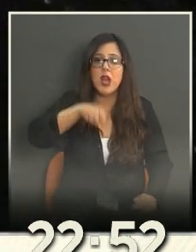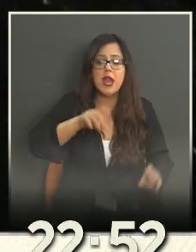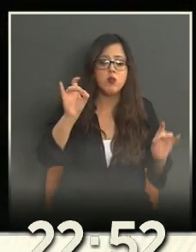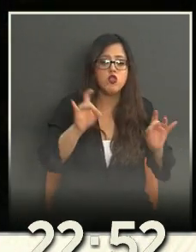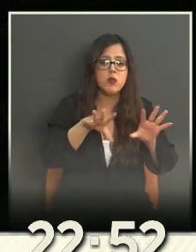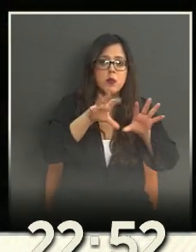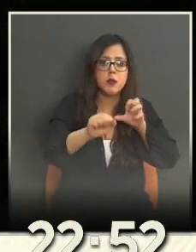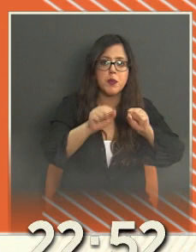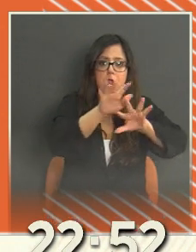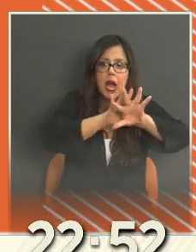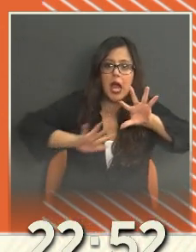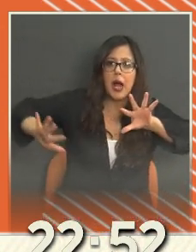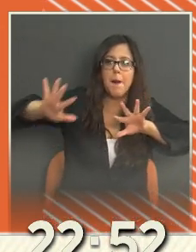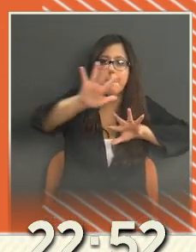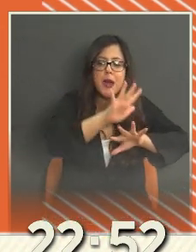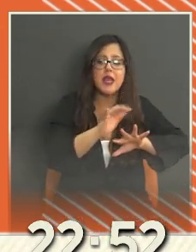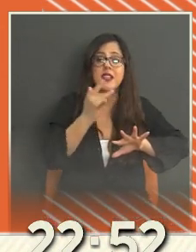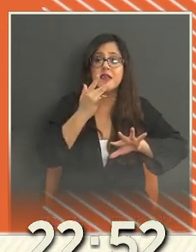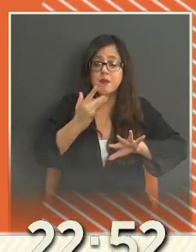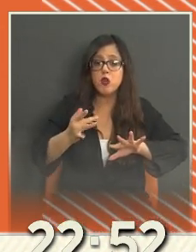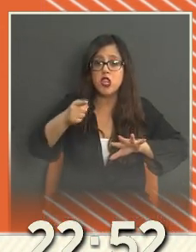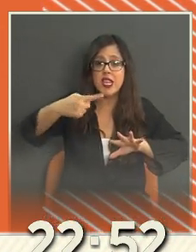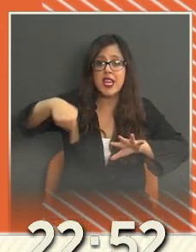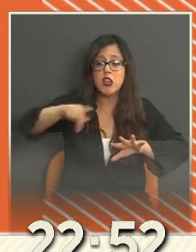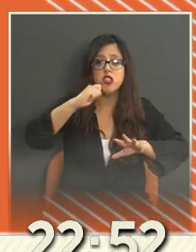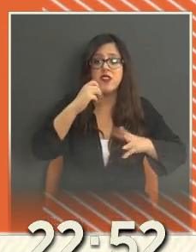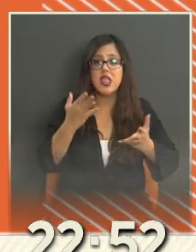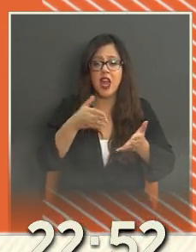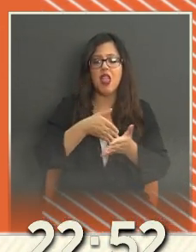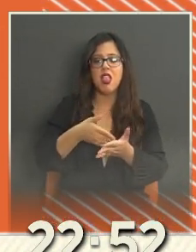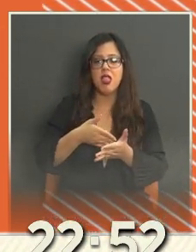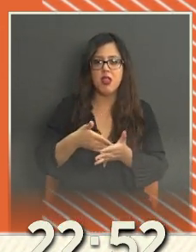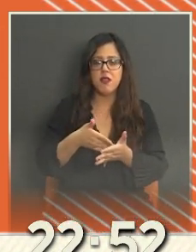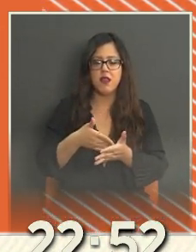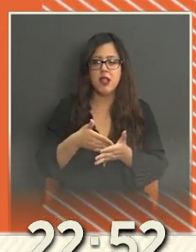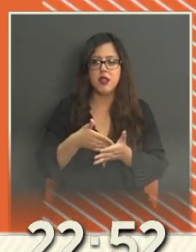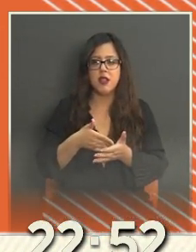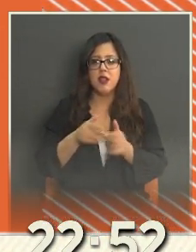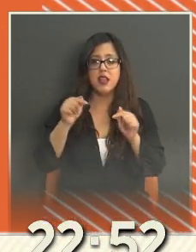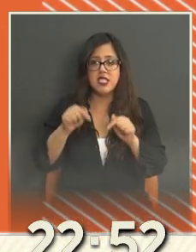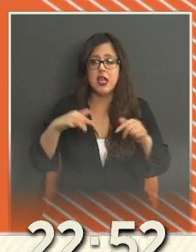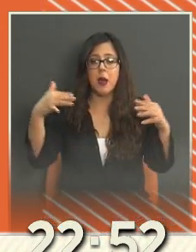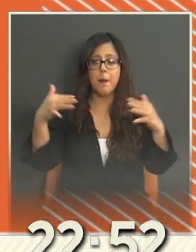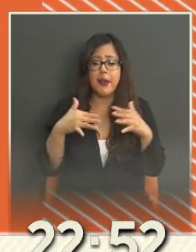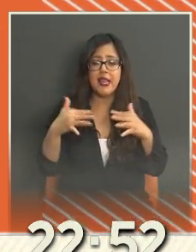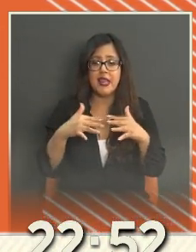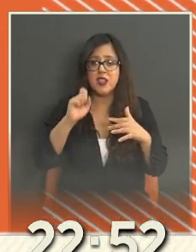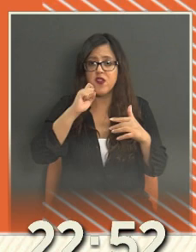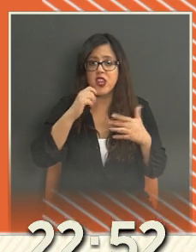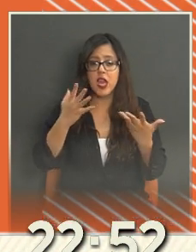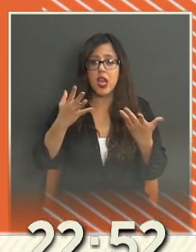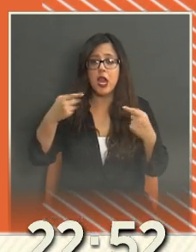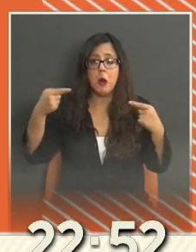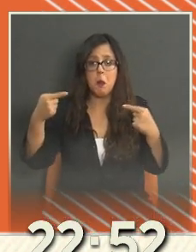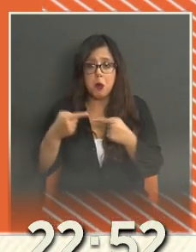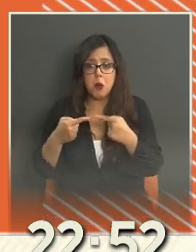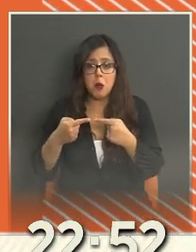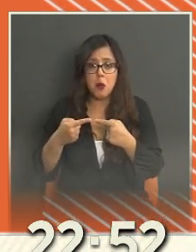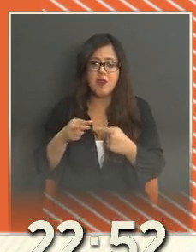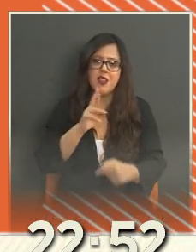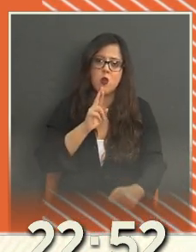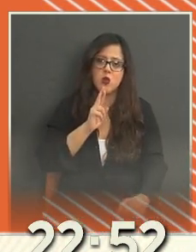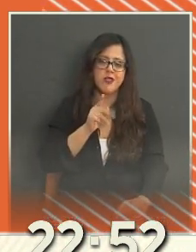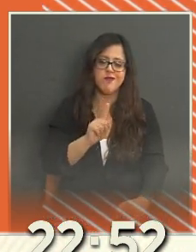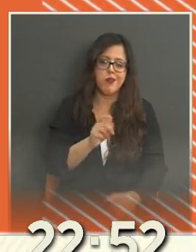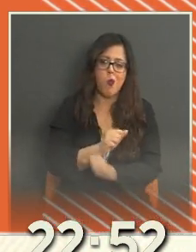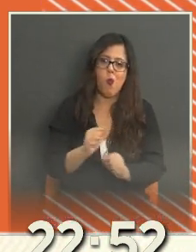ucrania es un contrincante un enemigo débil cuyas fuerzas militares no son rivales de la fuerza militar de rusia